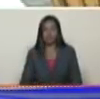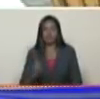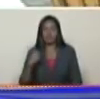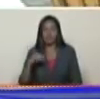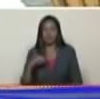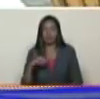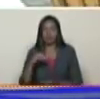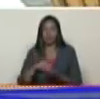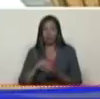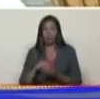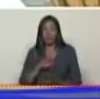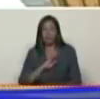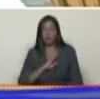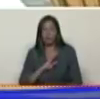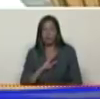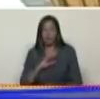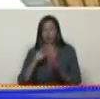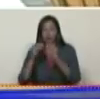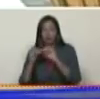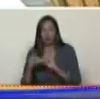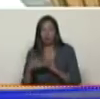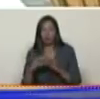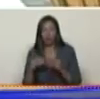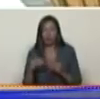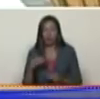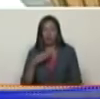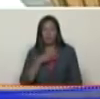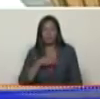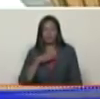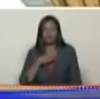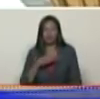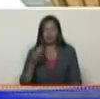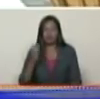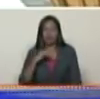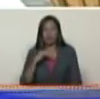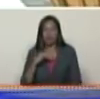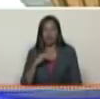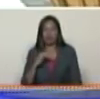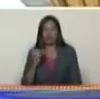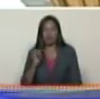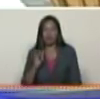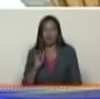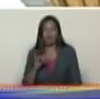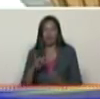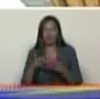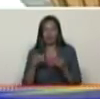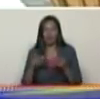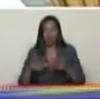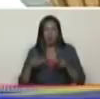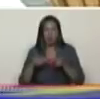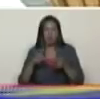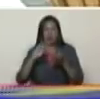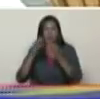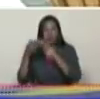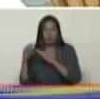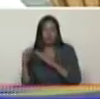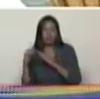una reingeniería, un reordenamiento de las misiones, grandes misiones, en lo local, en la